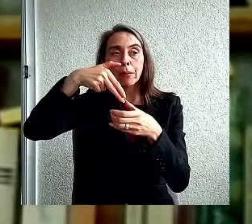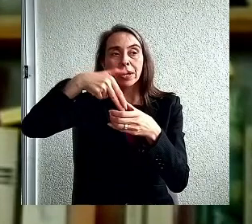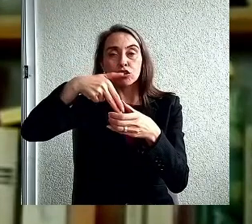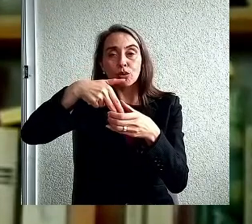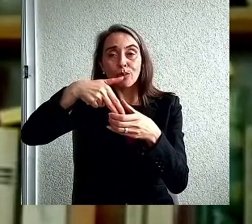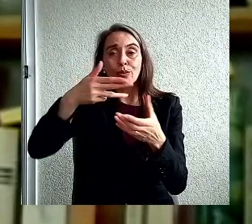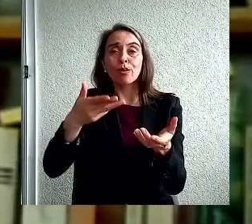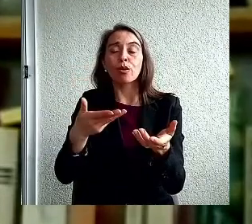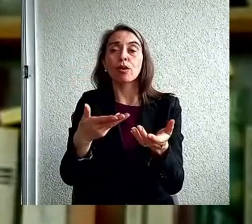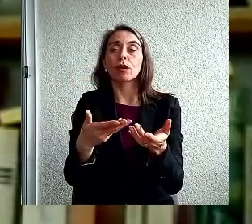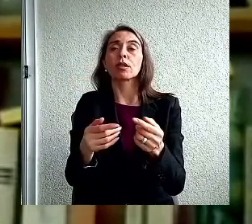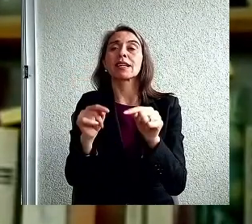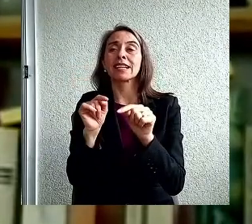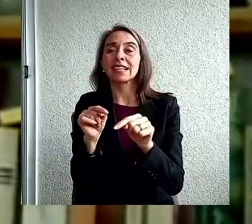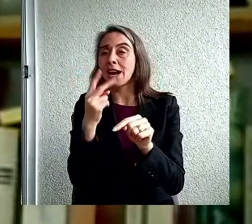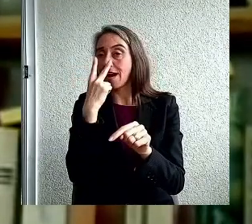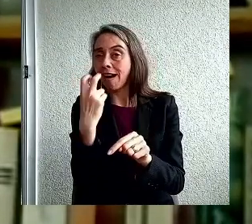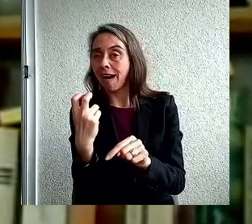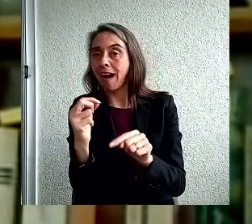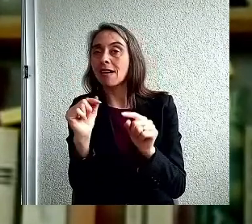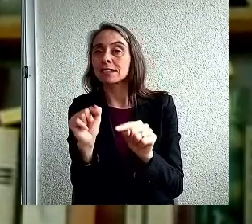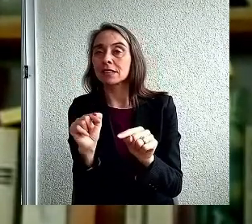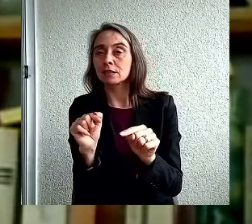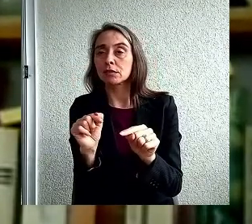sus respuestas adecuadas.